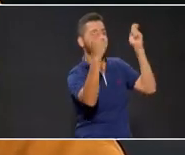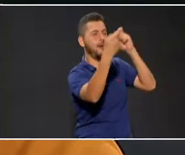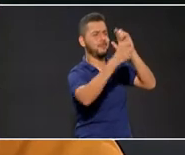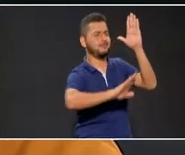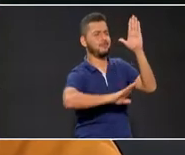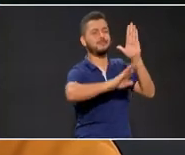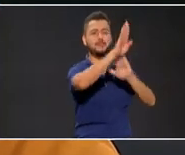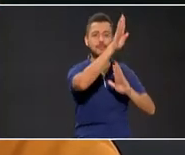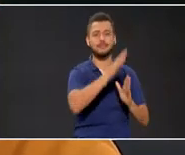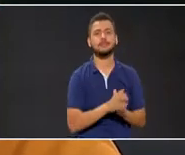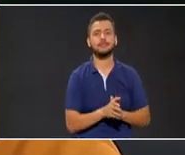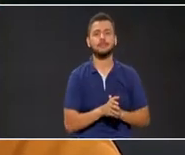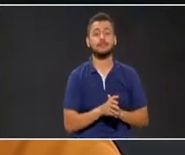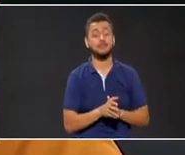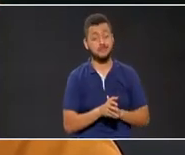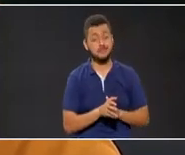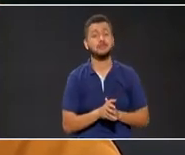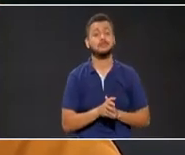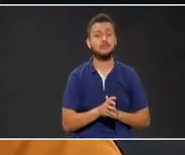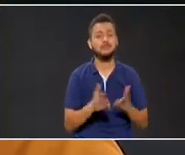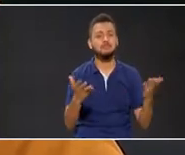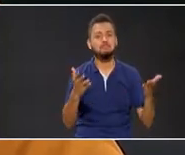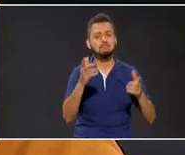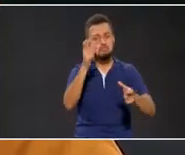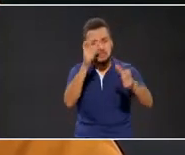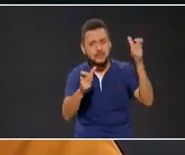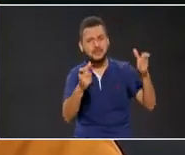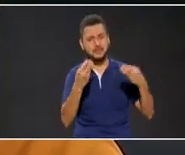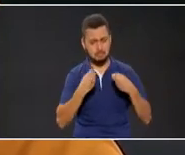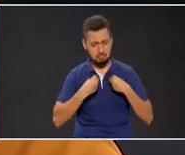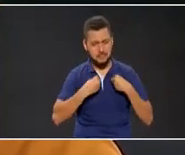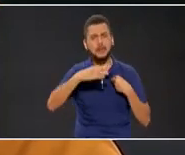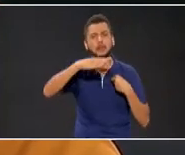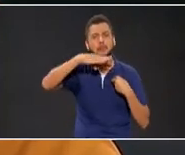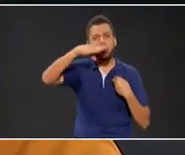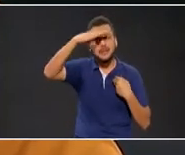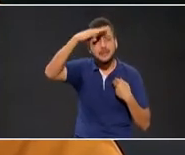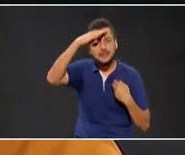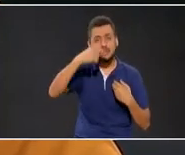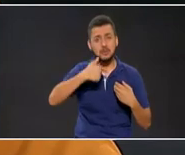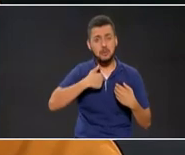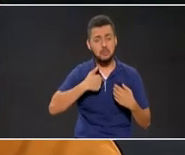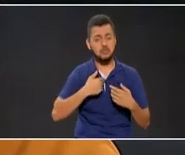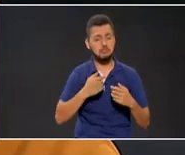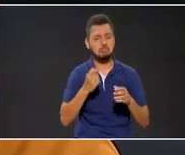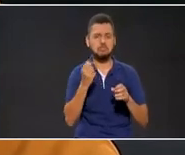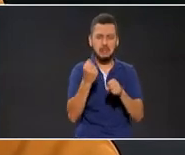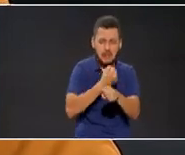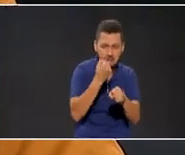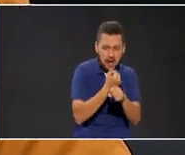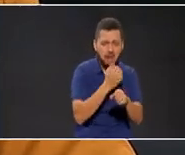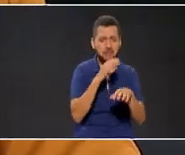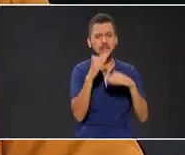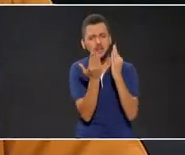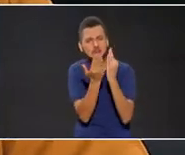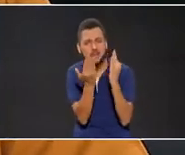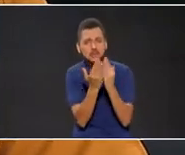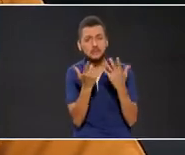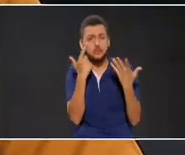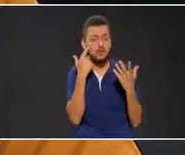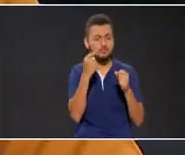una ciudad que le permita a los ciudadanos tener calidad de vida sostenibilidad ambiental sostenibilidad